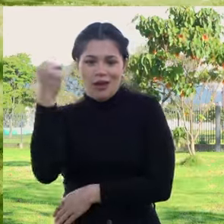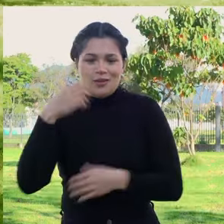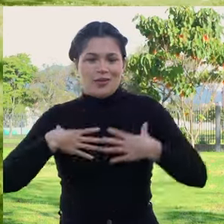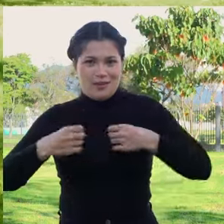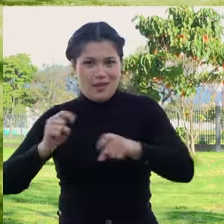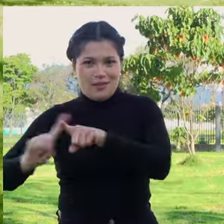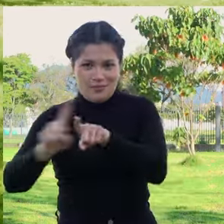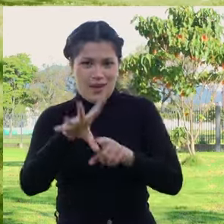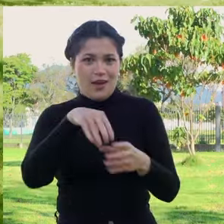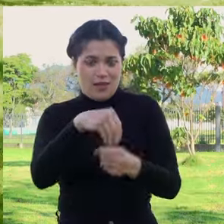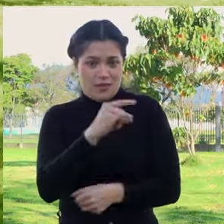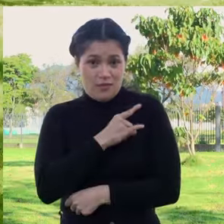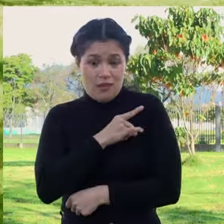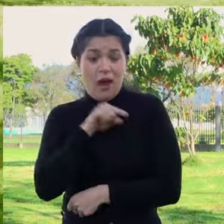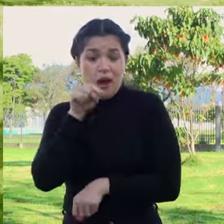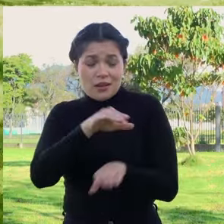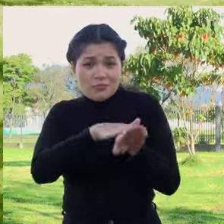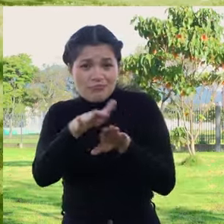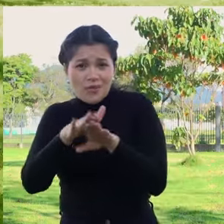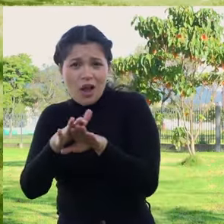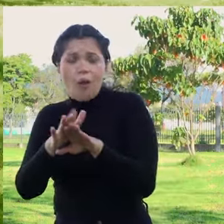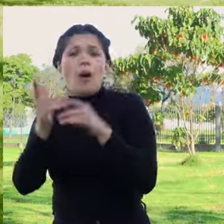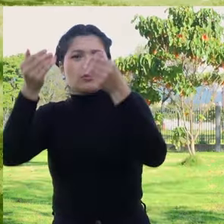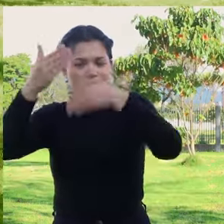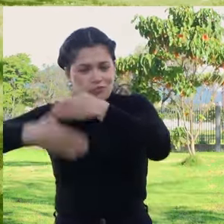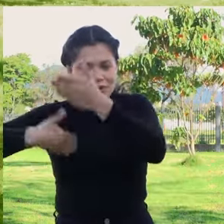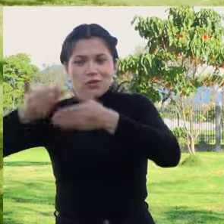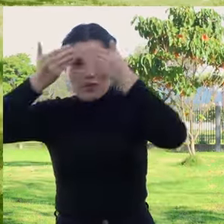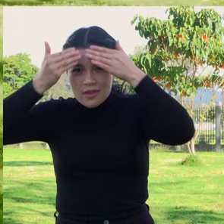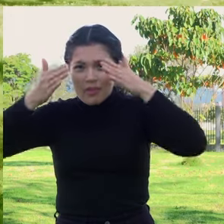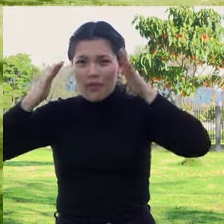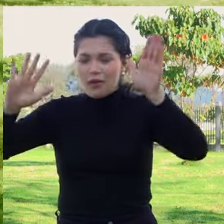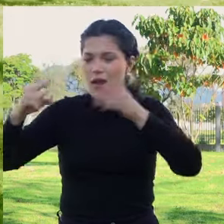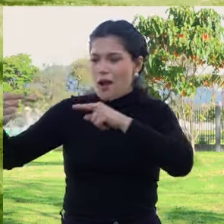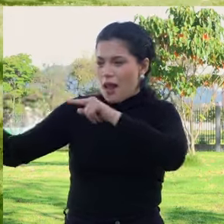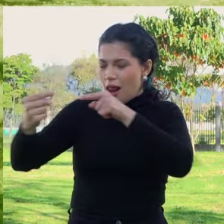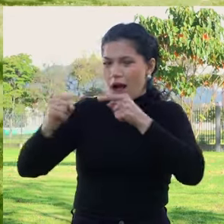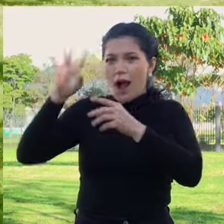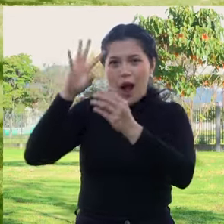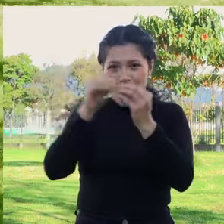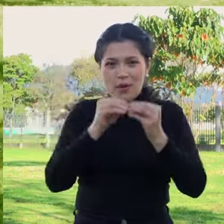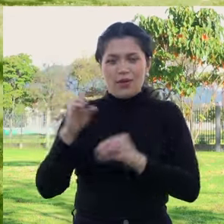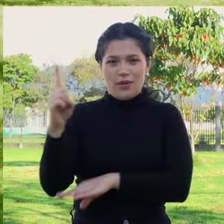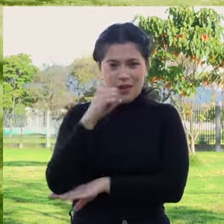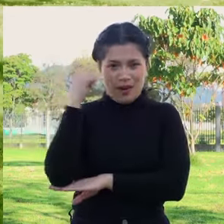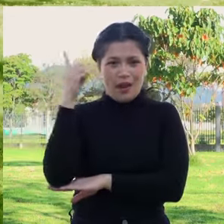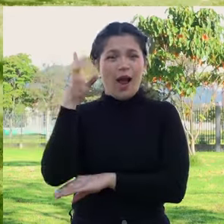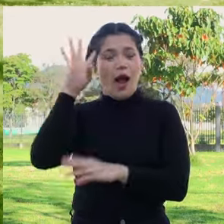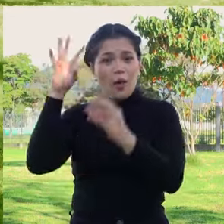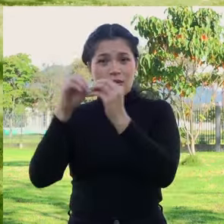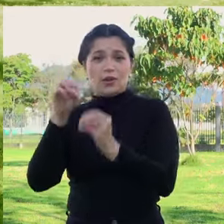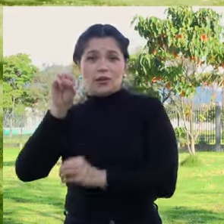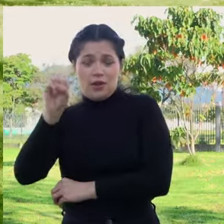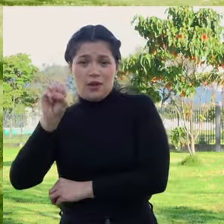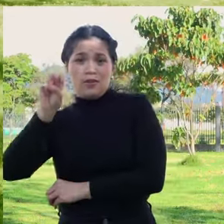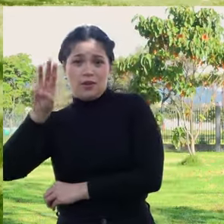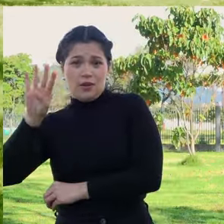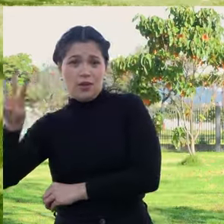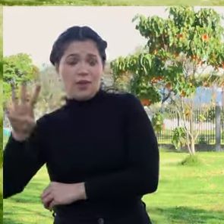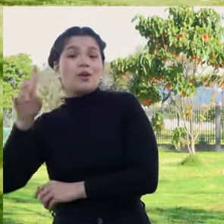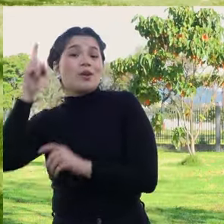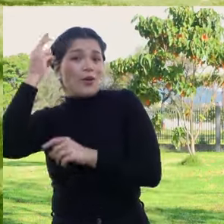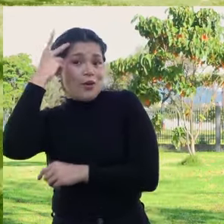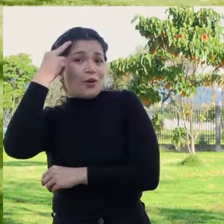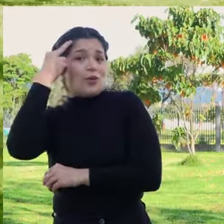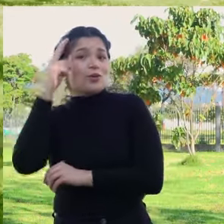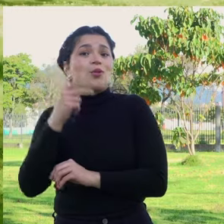Esta invitación se soporta en el espíritu democrático y deliberativo del Acuerdo General, del Acuerdo 044 y, bueno, por supuesto, la